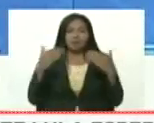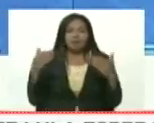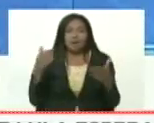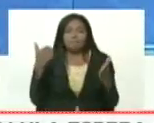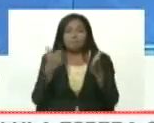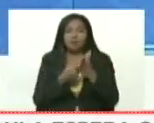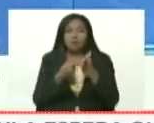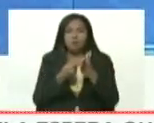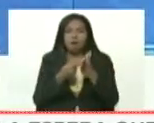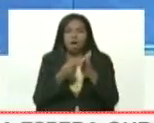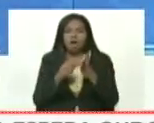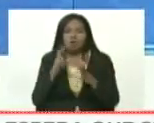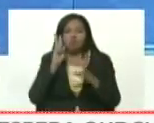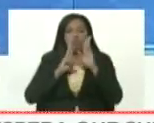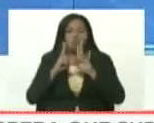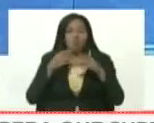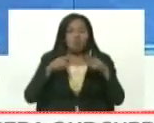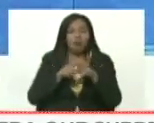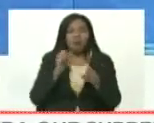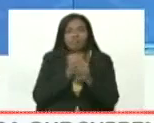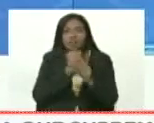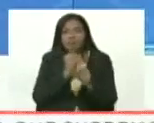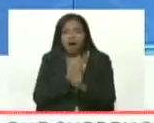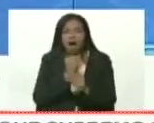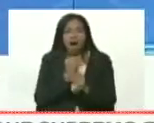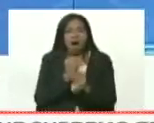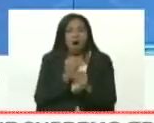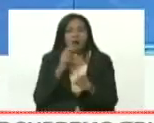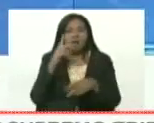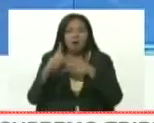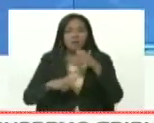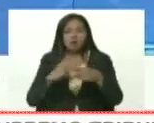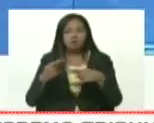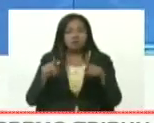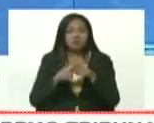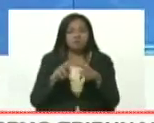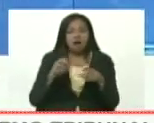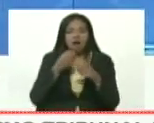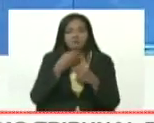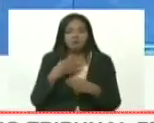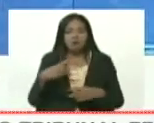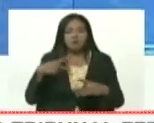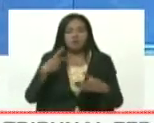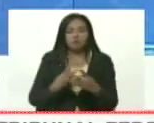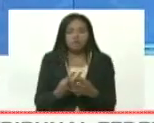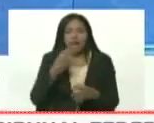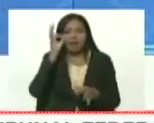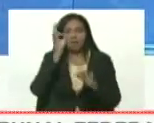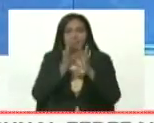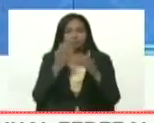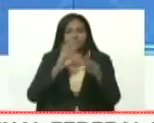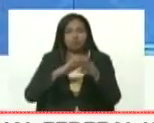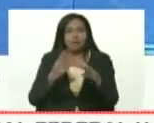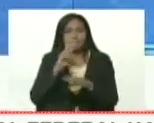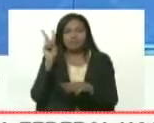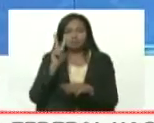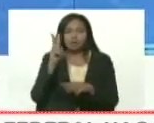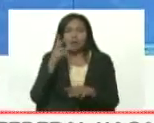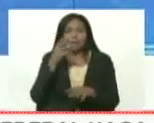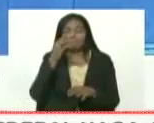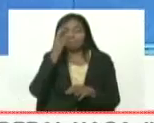vacuna de Venezuela es el trabajo, la producción, la buena voluntad, la buena fe, porque Venezuela quiere